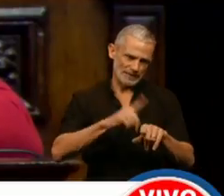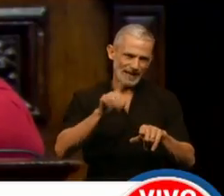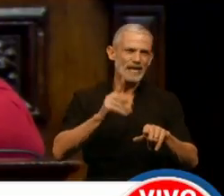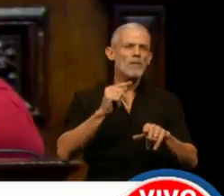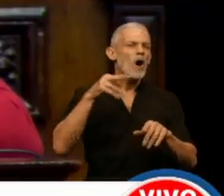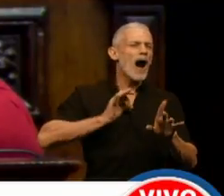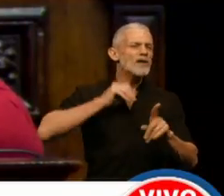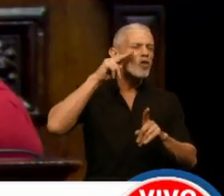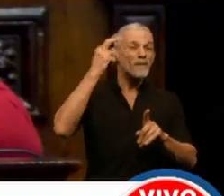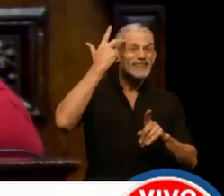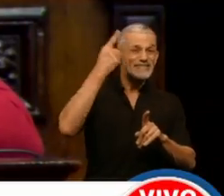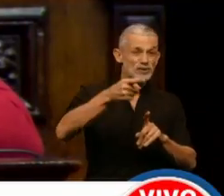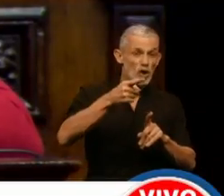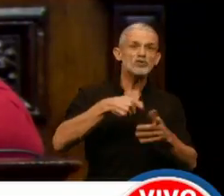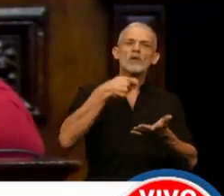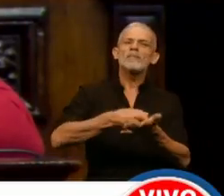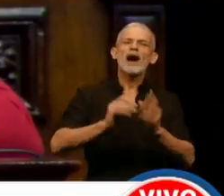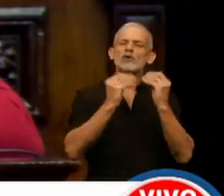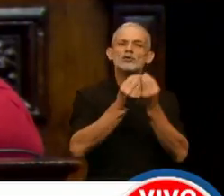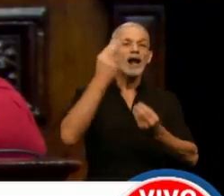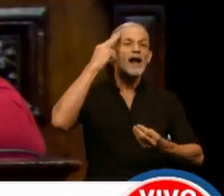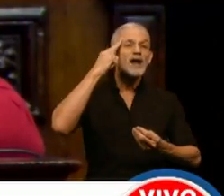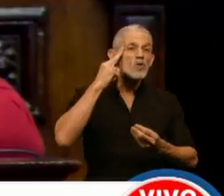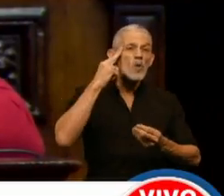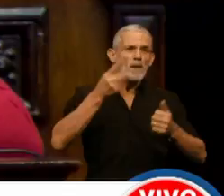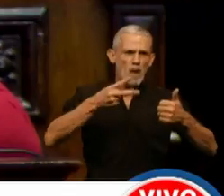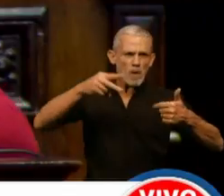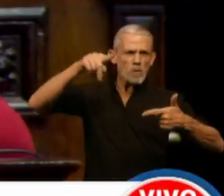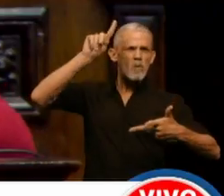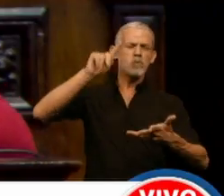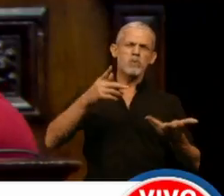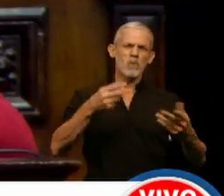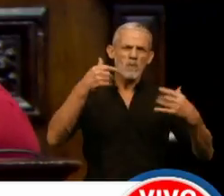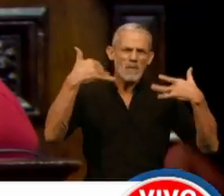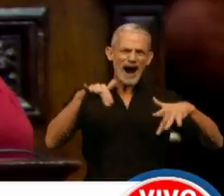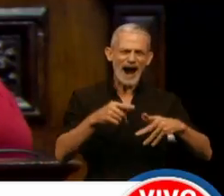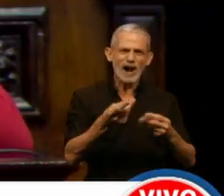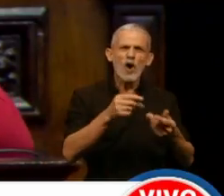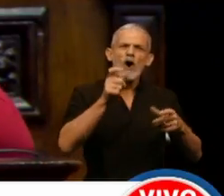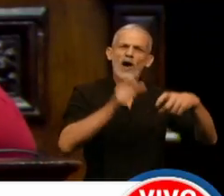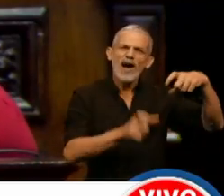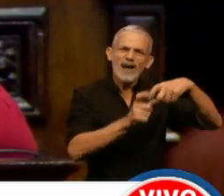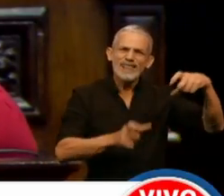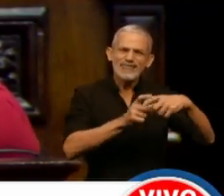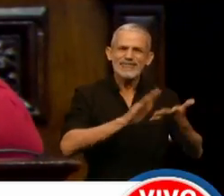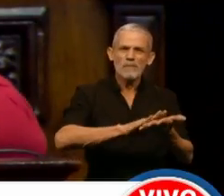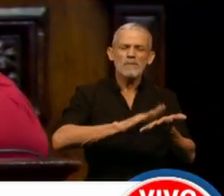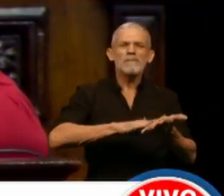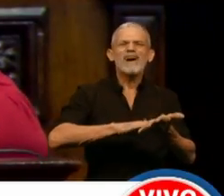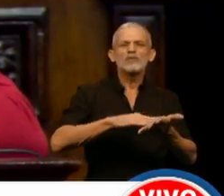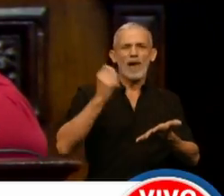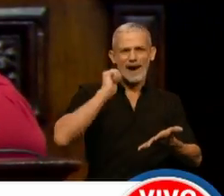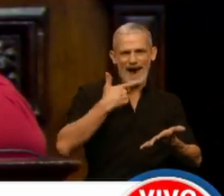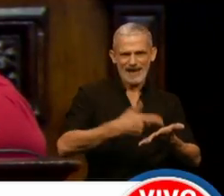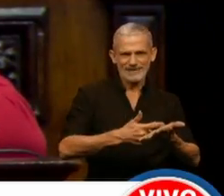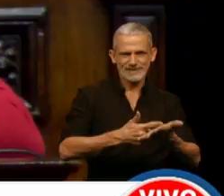pero en el 2018 se pagaron 9 meses 9 veces más en promedio de lo que era la tarifa de gas quiero tener